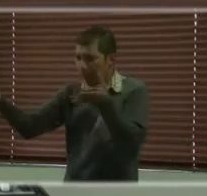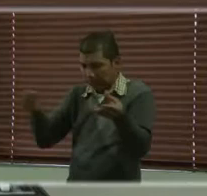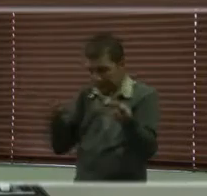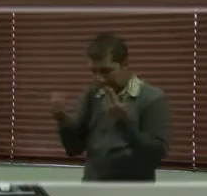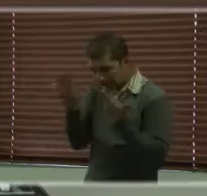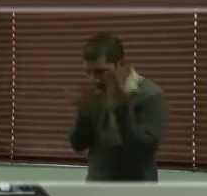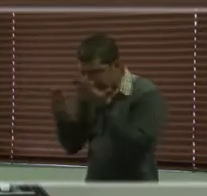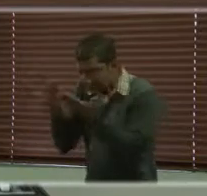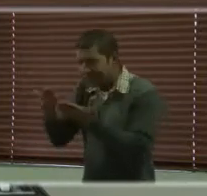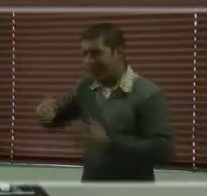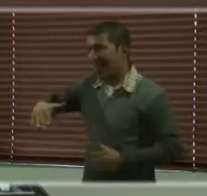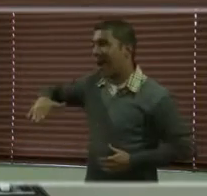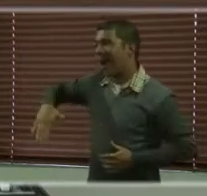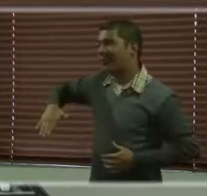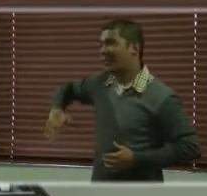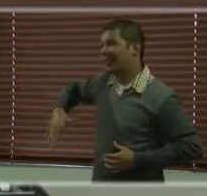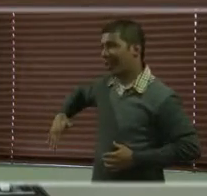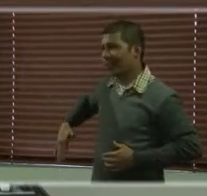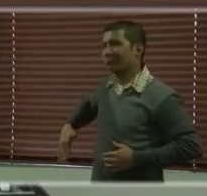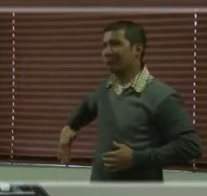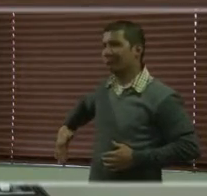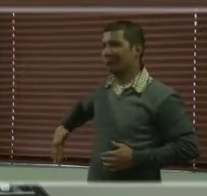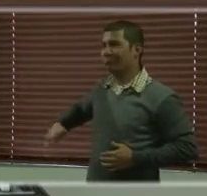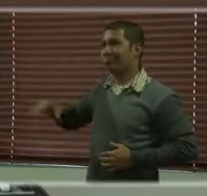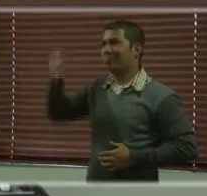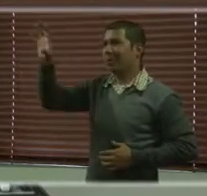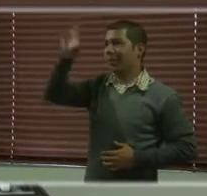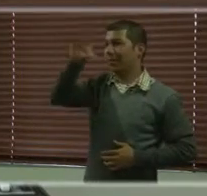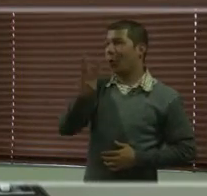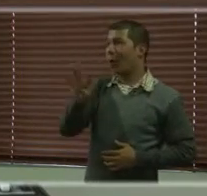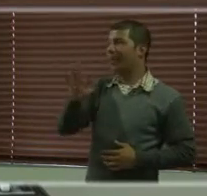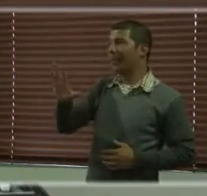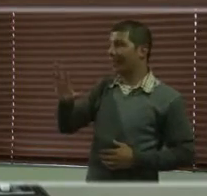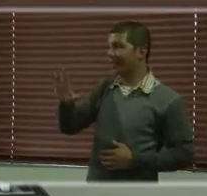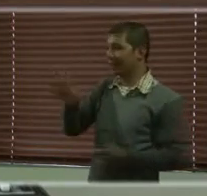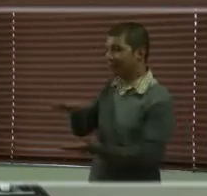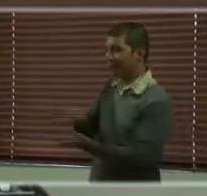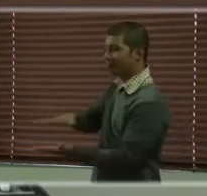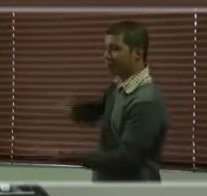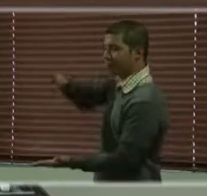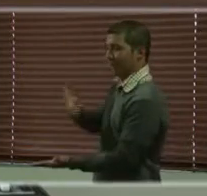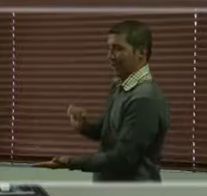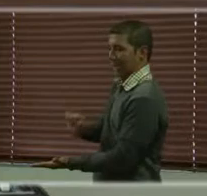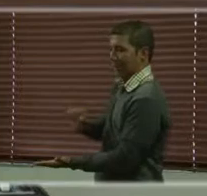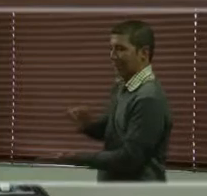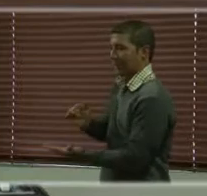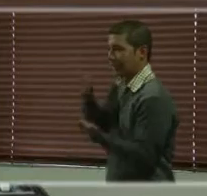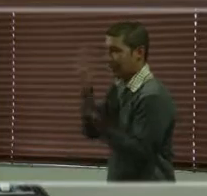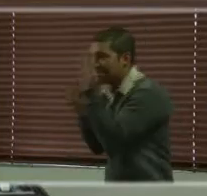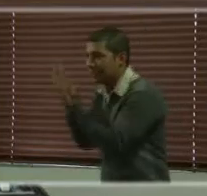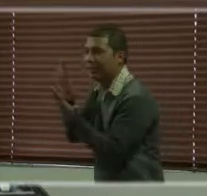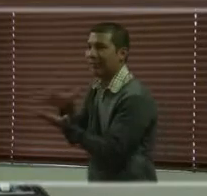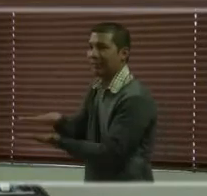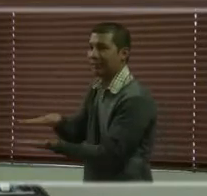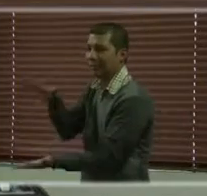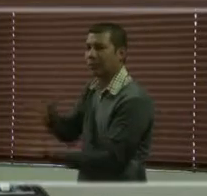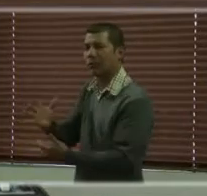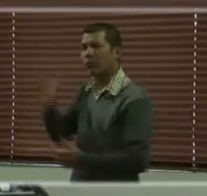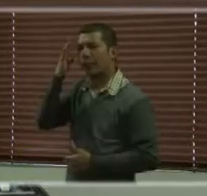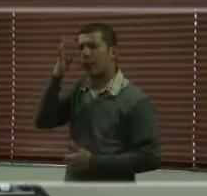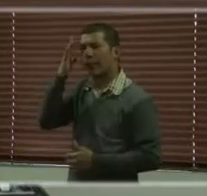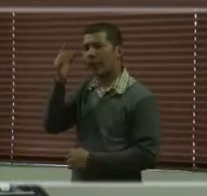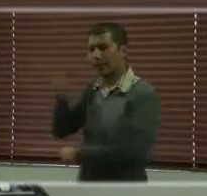retraso bastante grande considerando que el comité cuando se constituyó en el año 2009